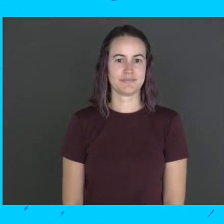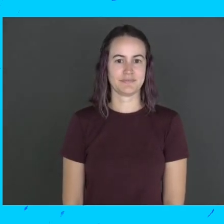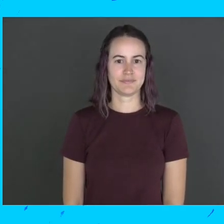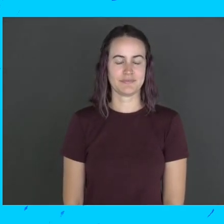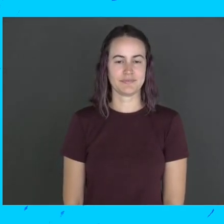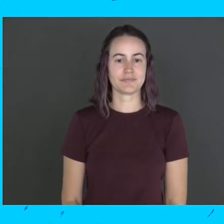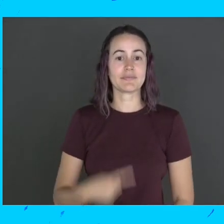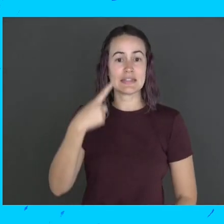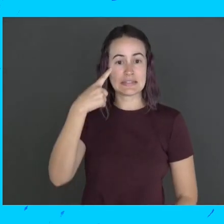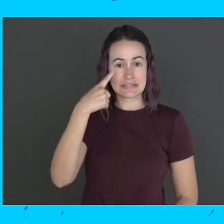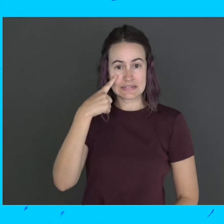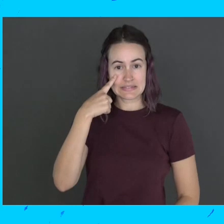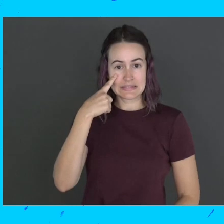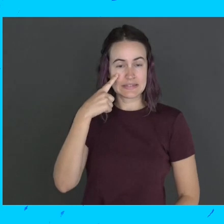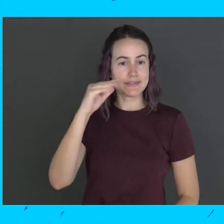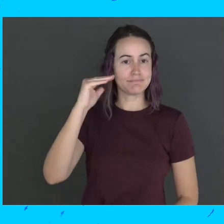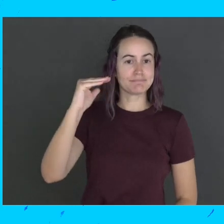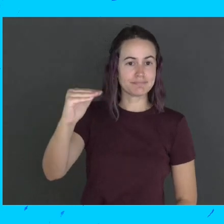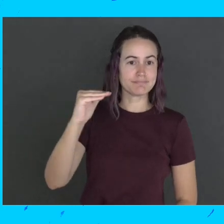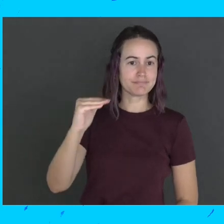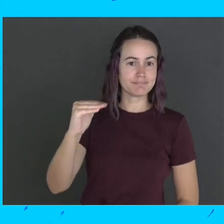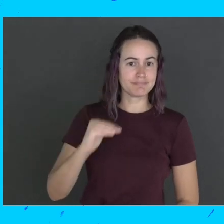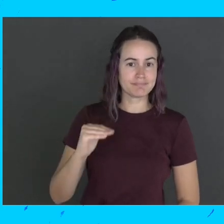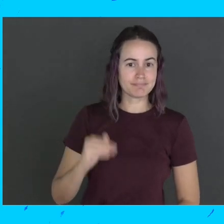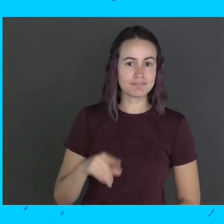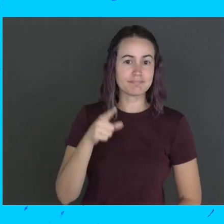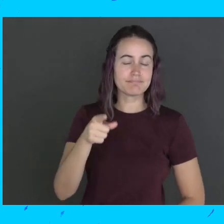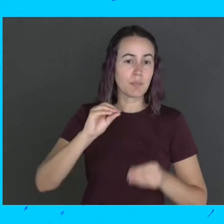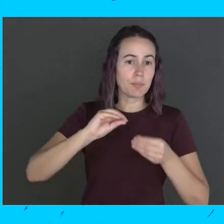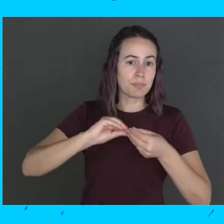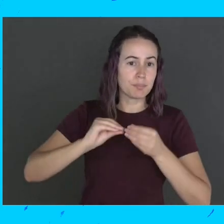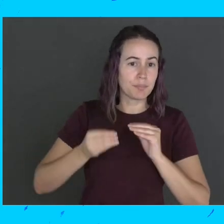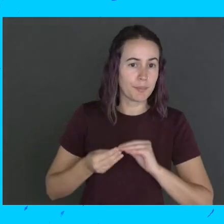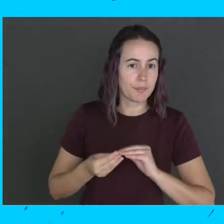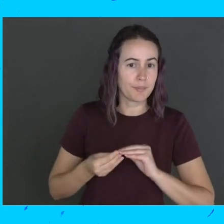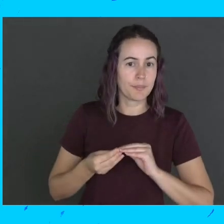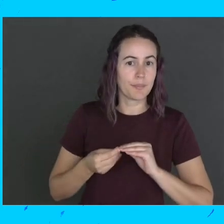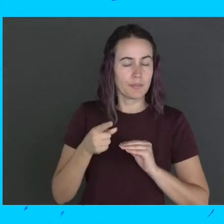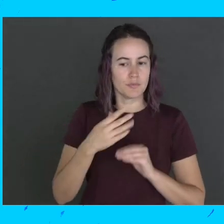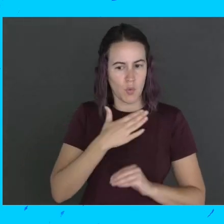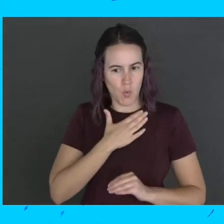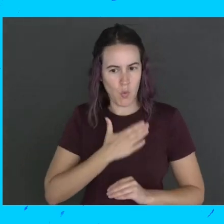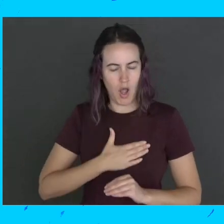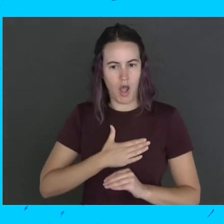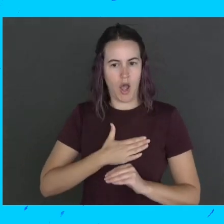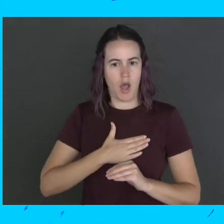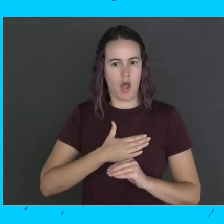adolescentes. Mamás, adolescentes, también tenemos la revisión